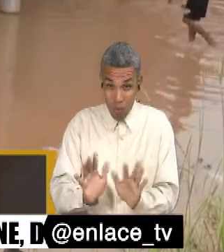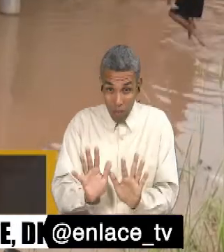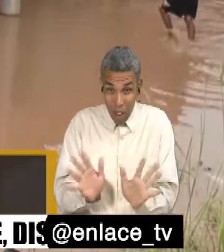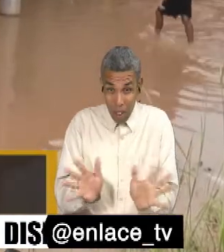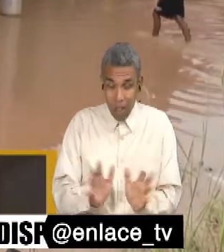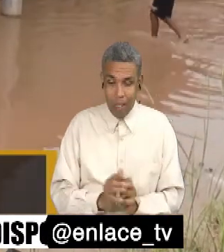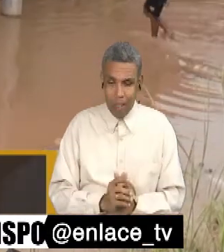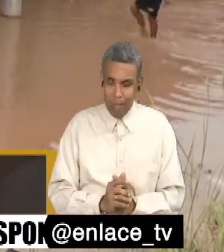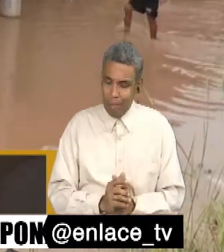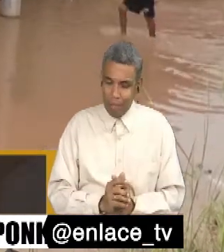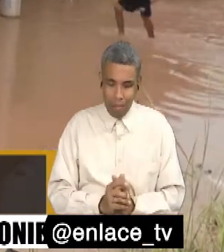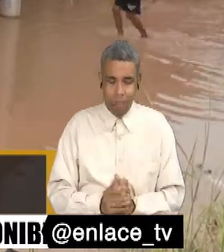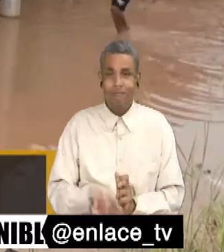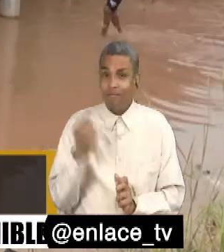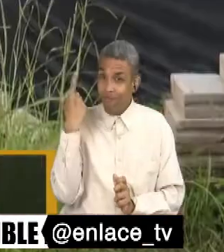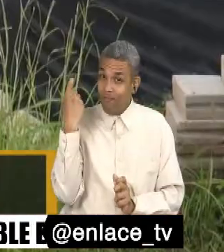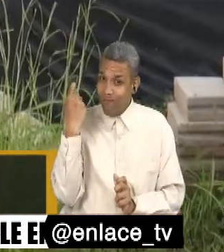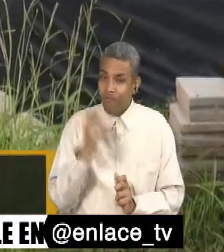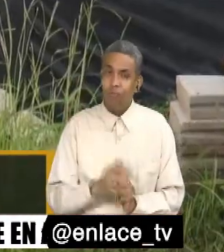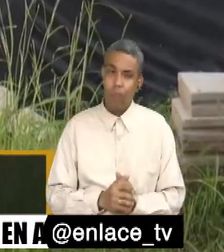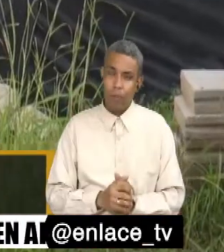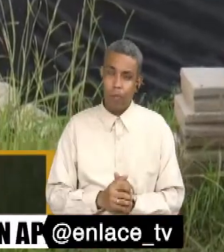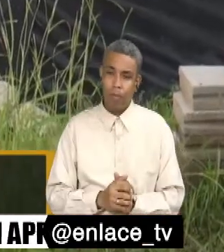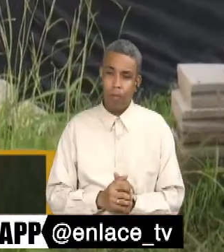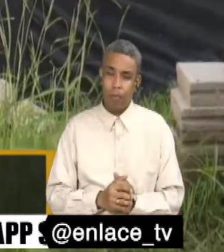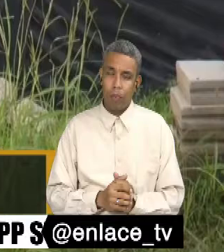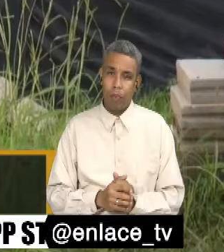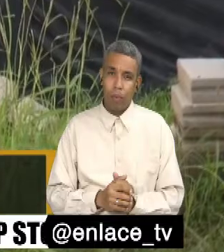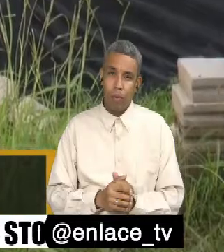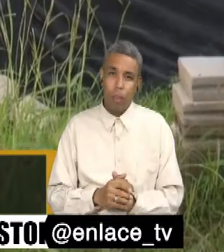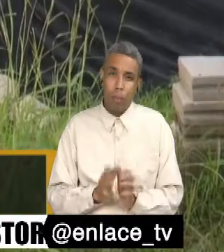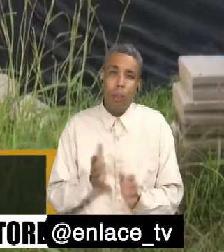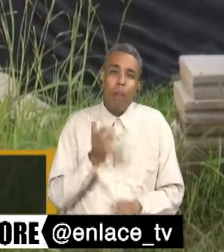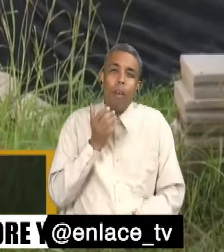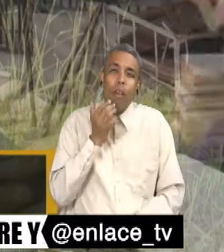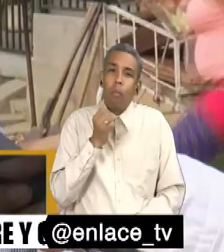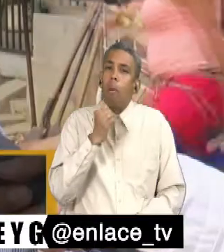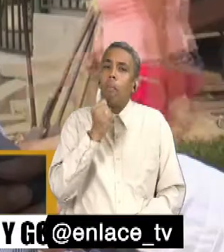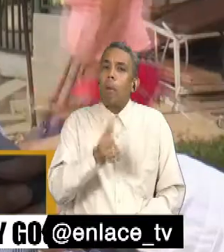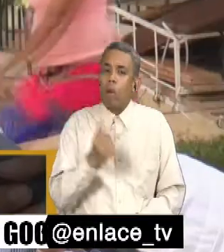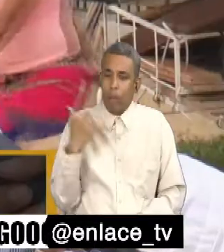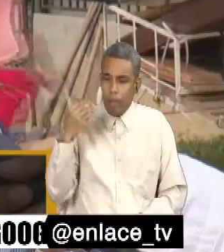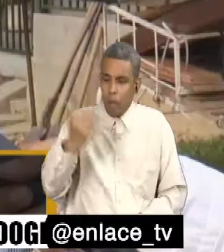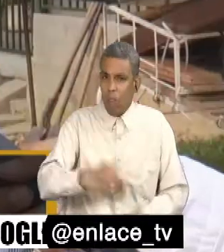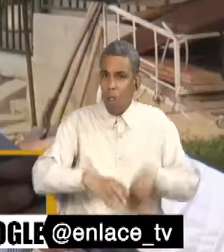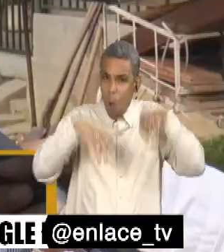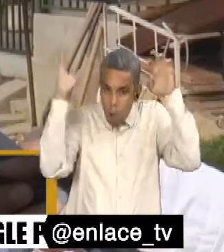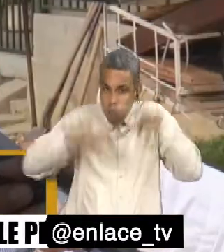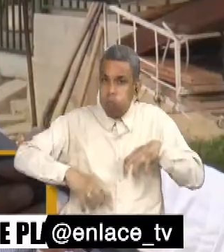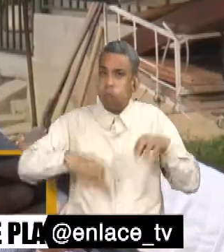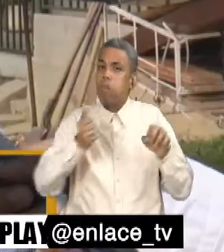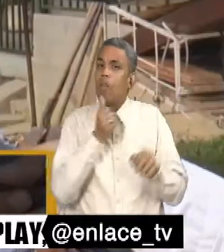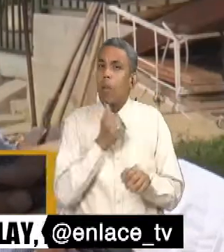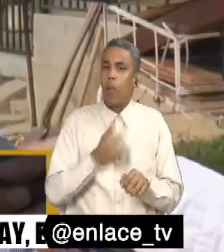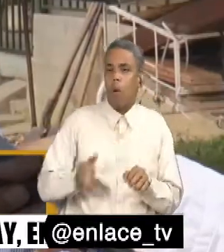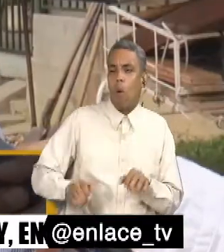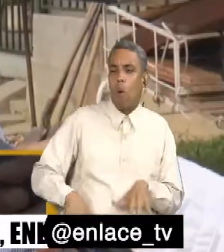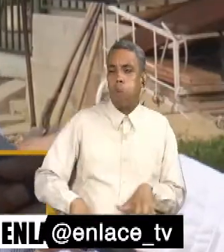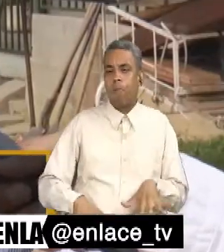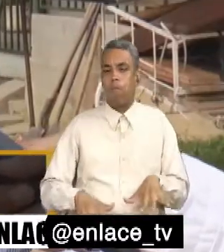en el inicio. ¿Y qué tal cuando esté en la mitad de todo esto, que el nivel del cauce del